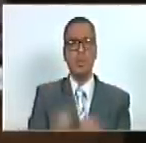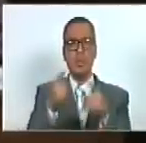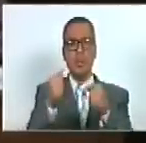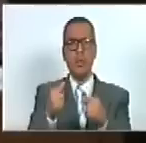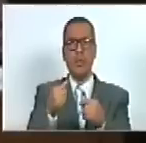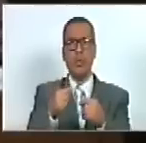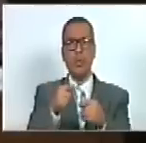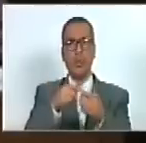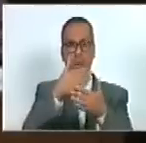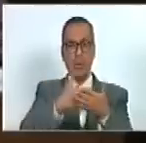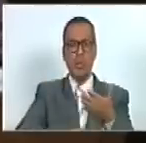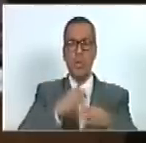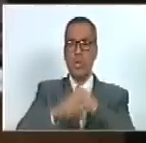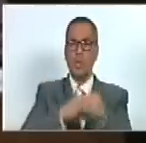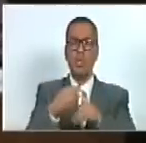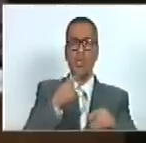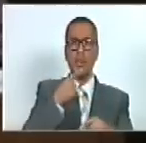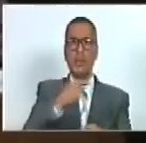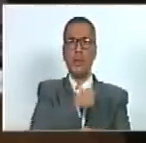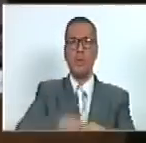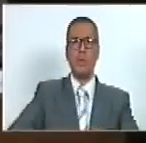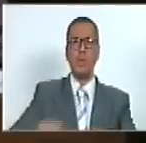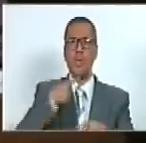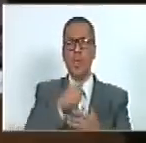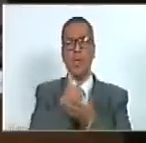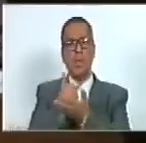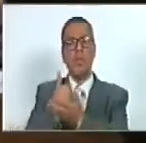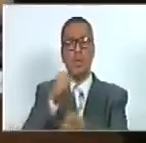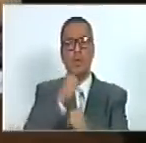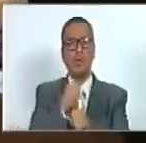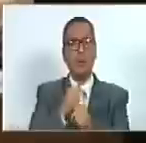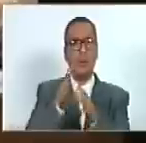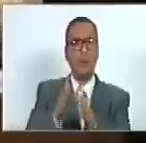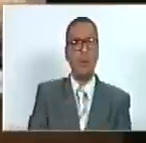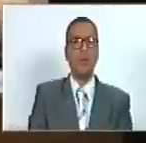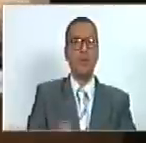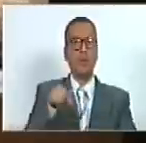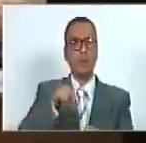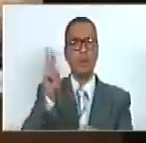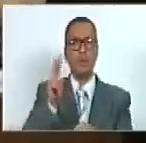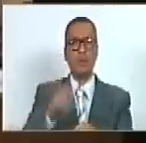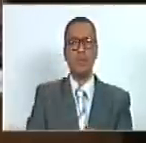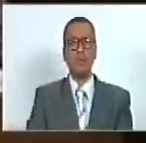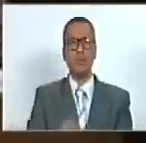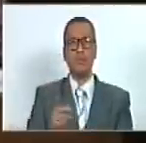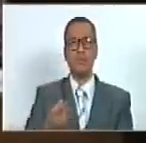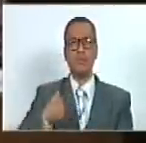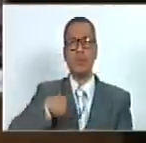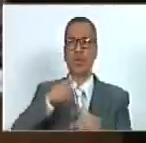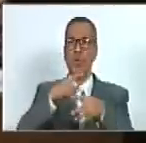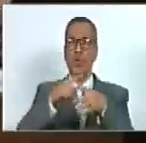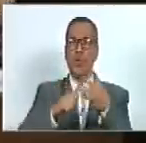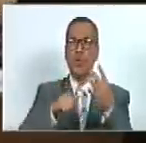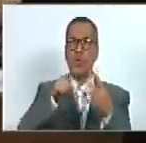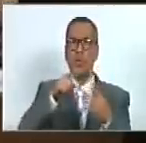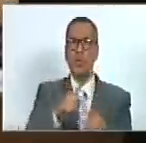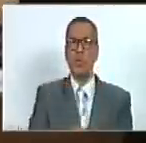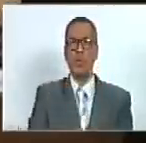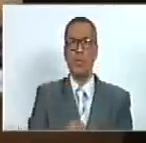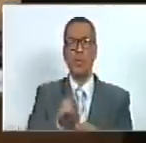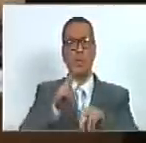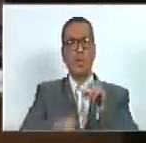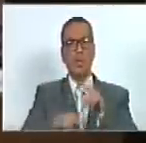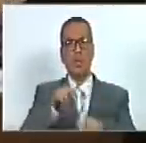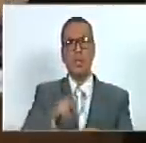de propuestas que hizo el presidente de la República en beneficio de la clase trabajadora venezolana. No es cualquier cosa la